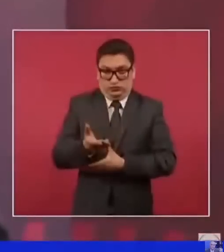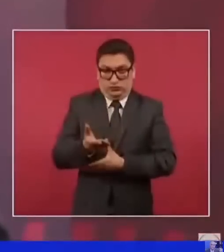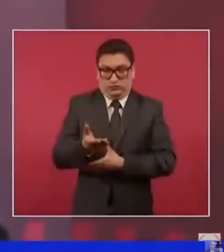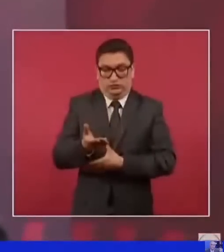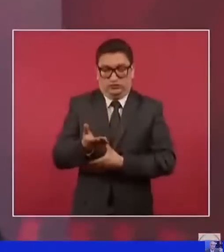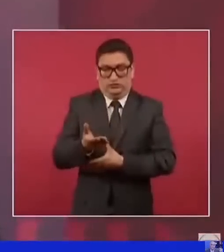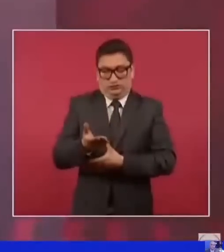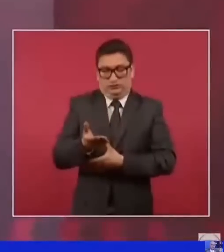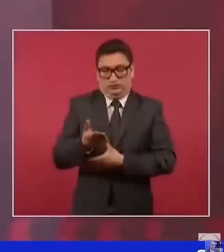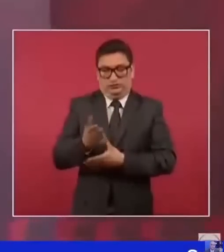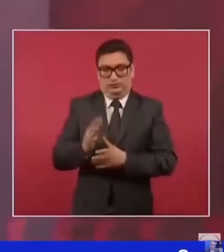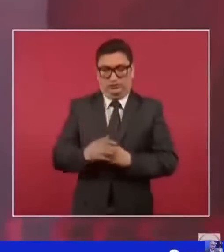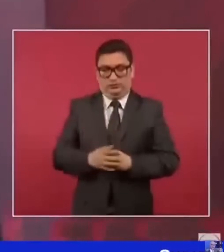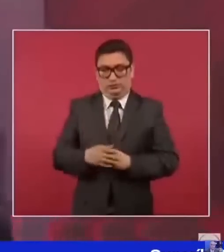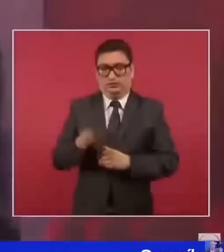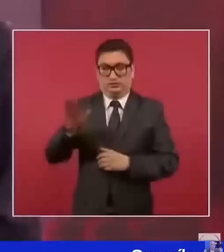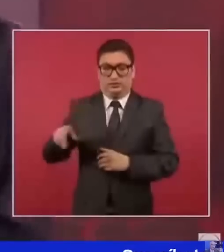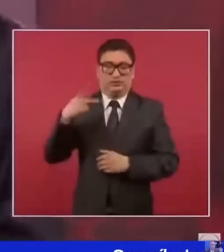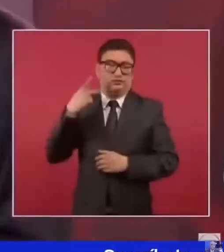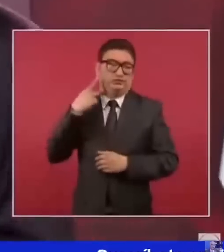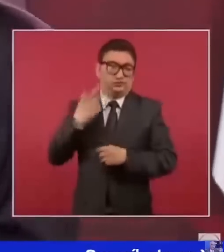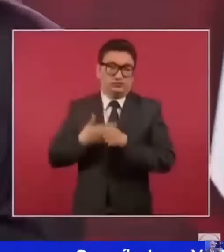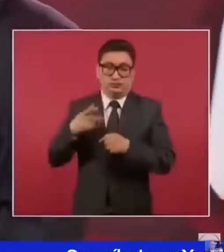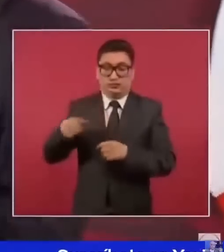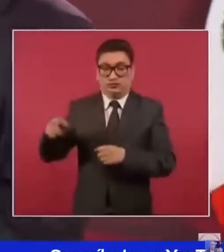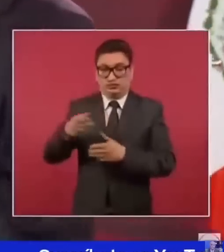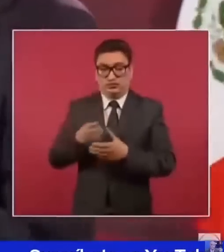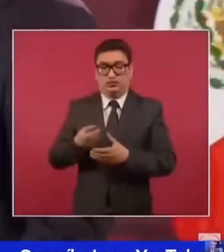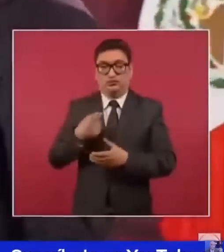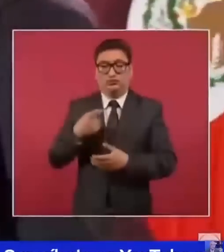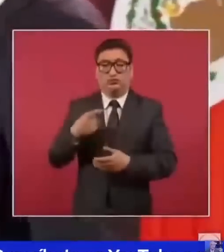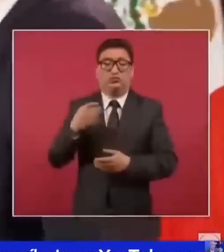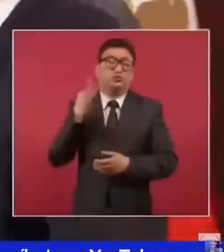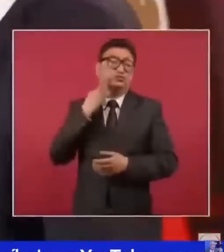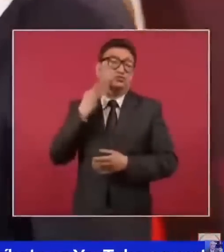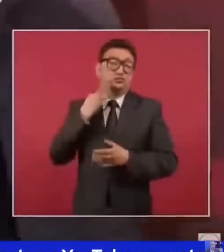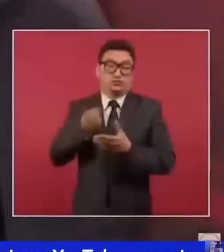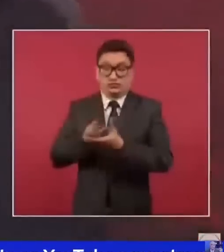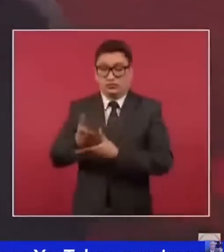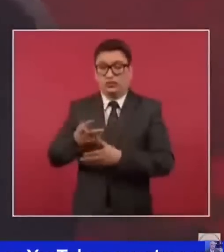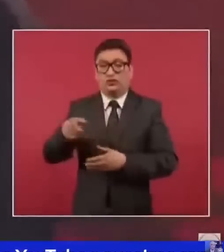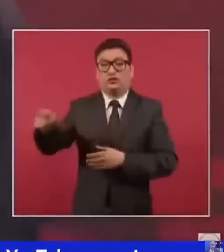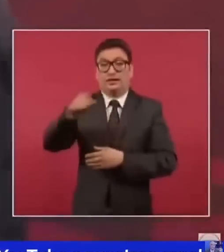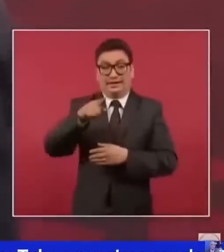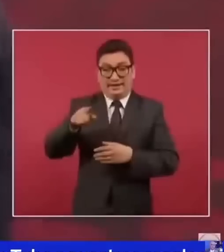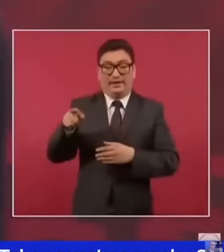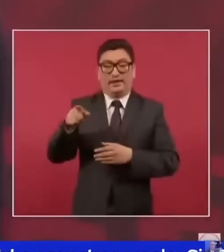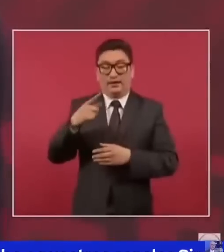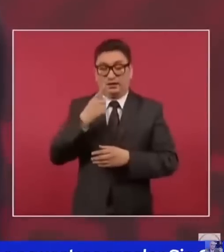de la Procuraduría, los del AFI